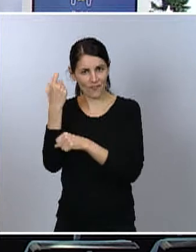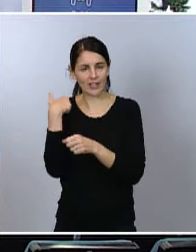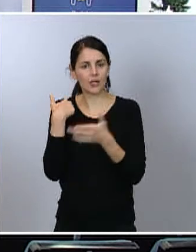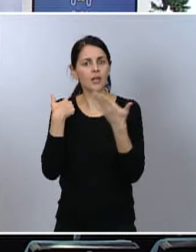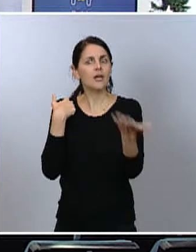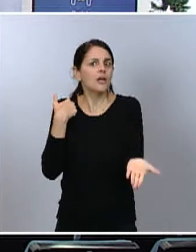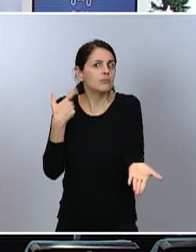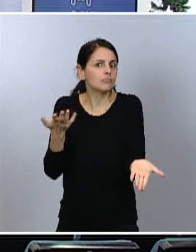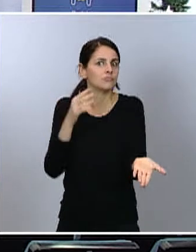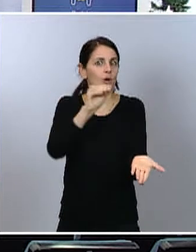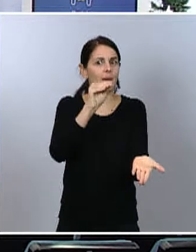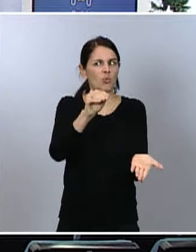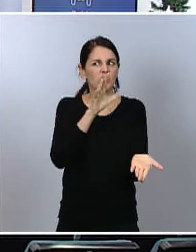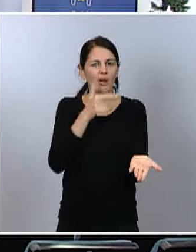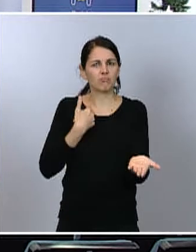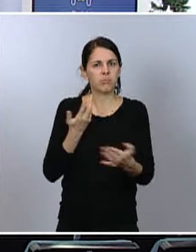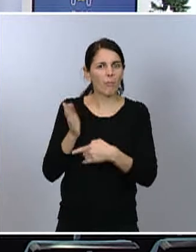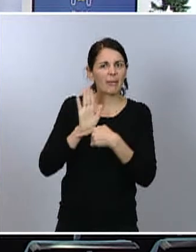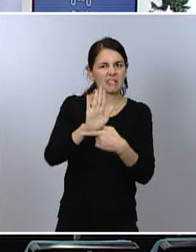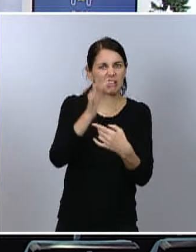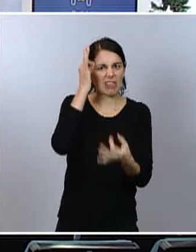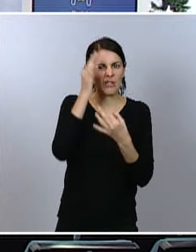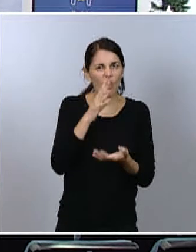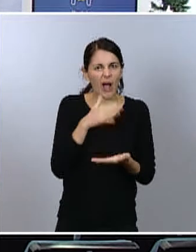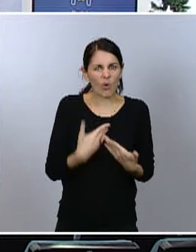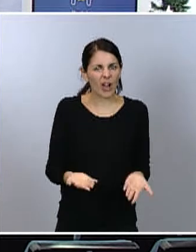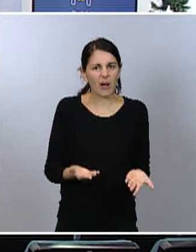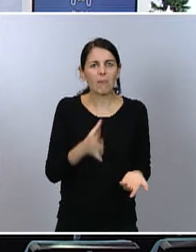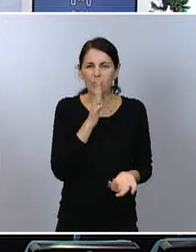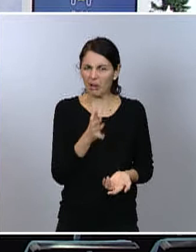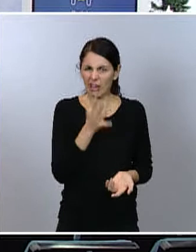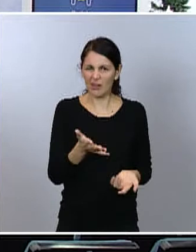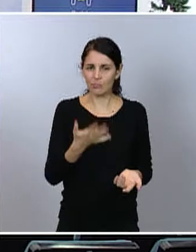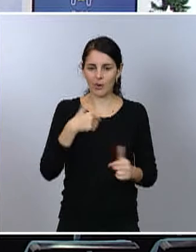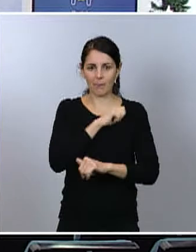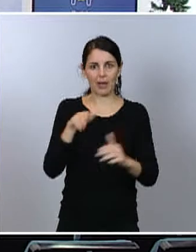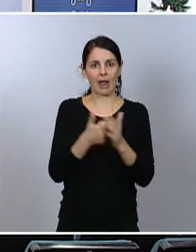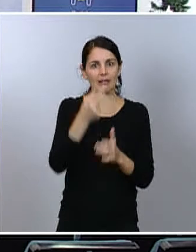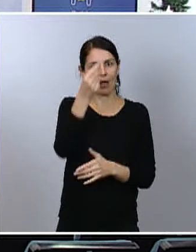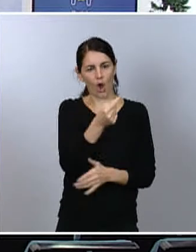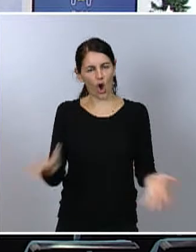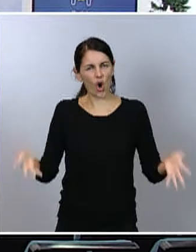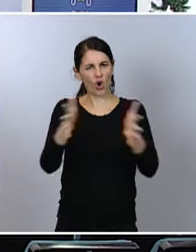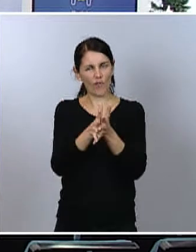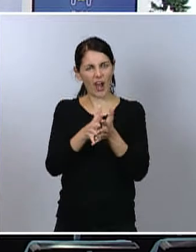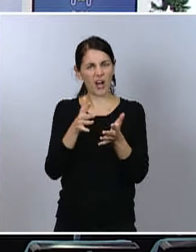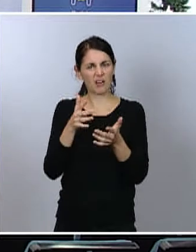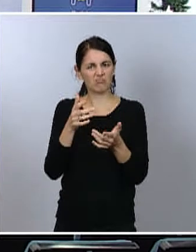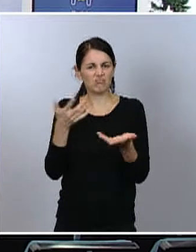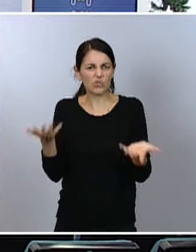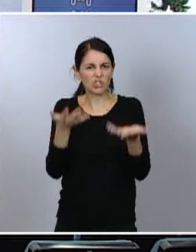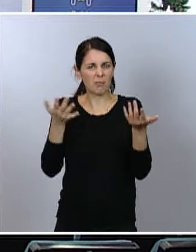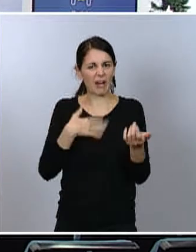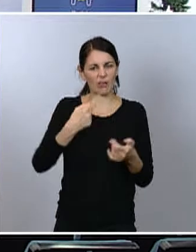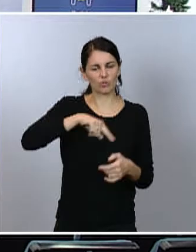presentación del estudio y no se ha esperado hasta tener el cómputo global de todos los datos, que nos permita esa fotografía